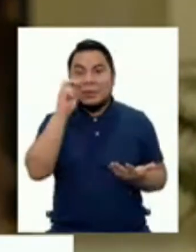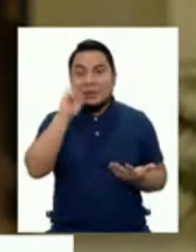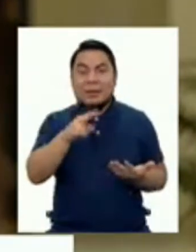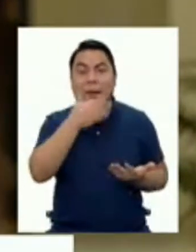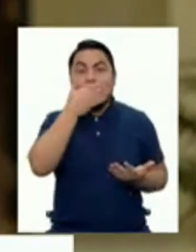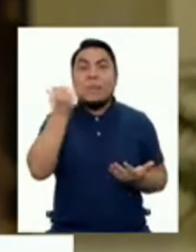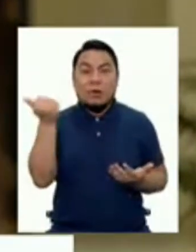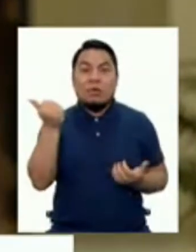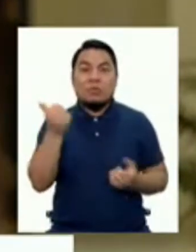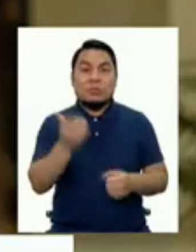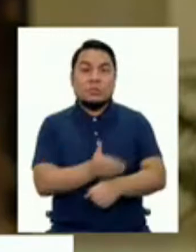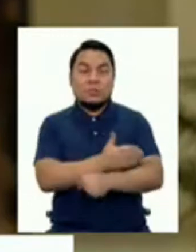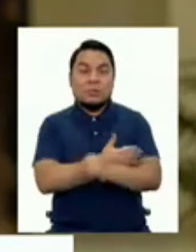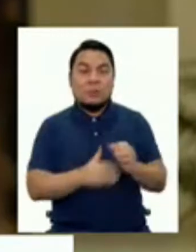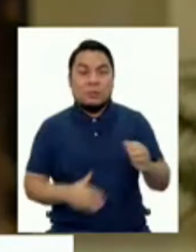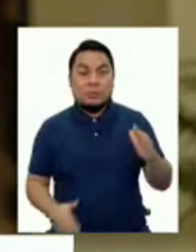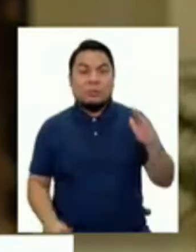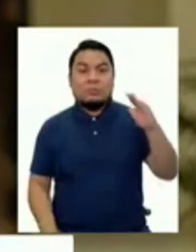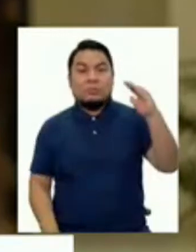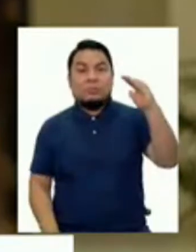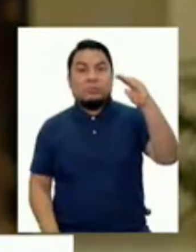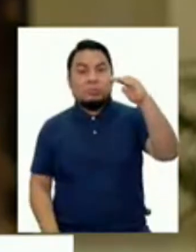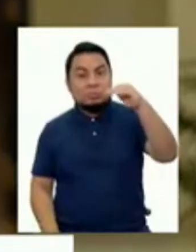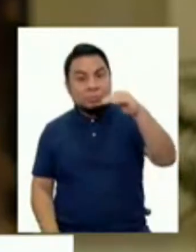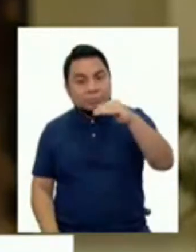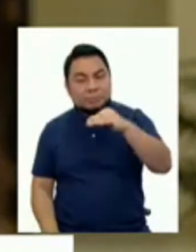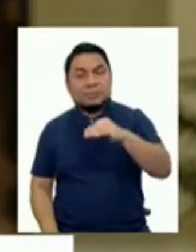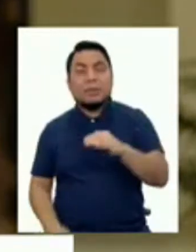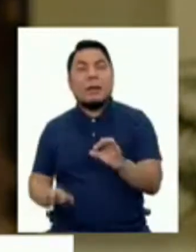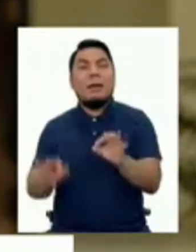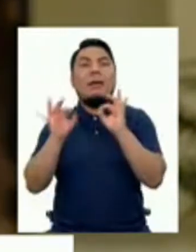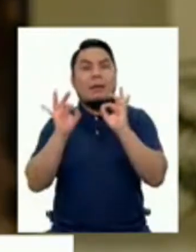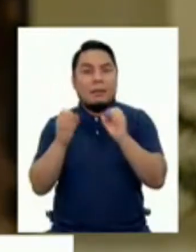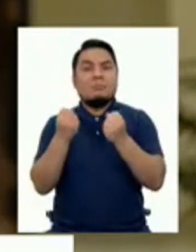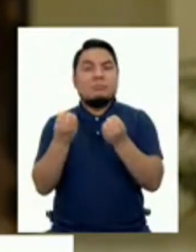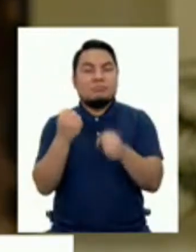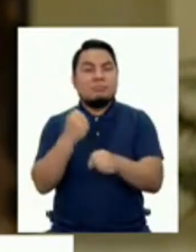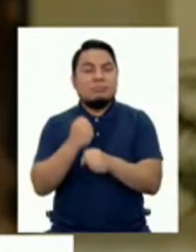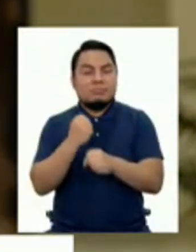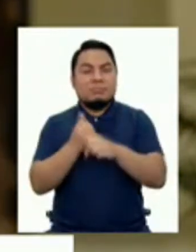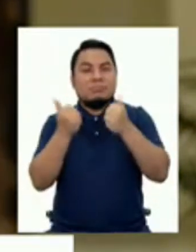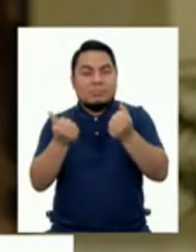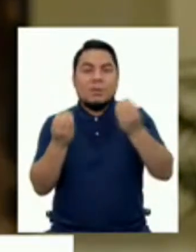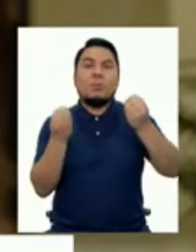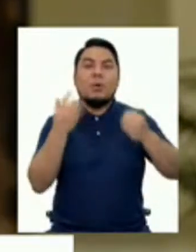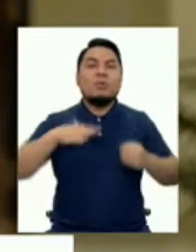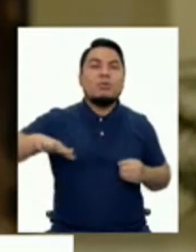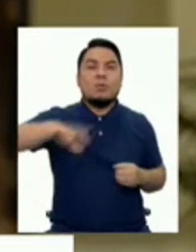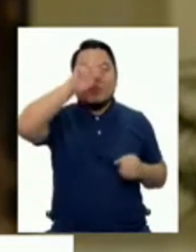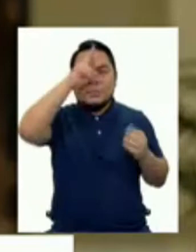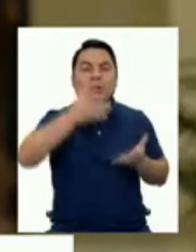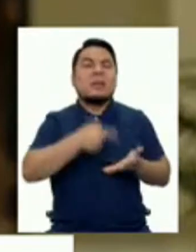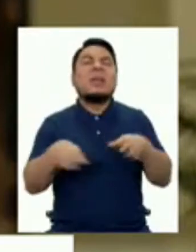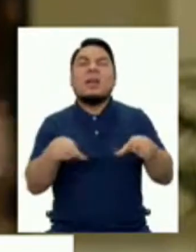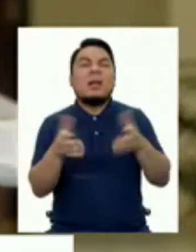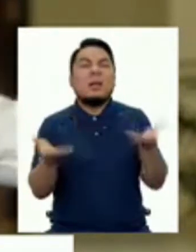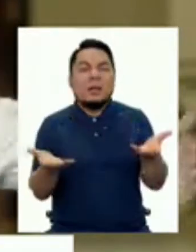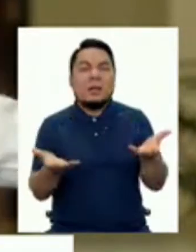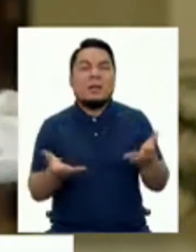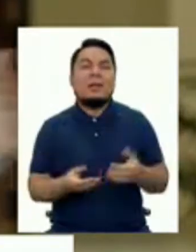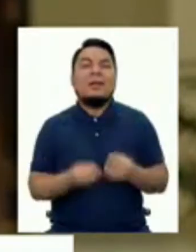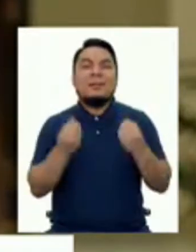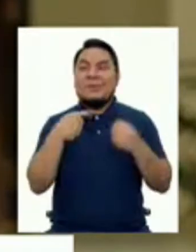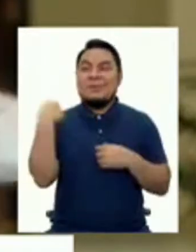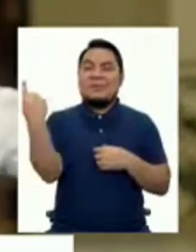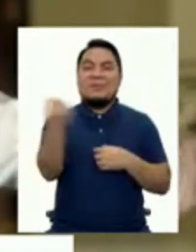de mejor manera, la herramienta más efectiva que hemos usado todos los peruanos, es que hemos